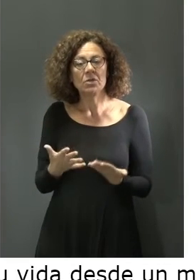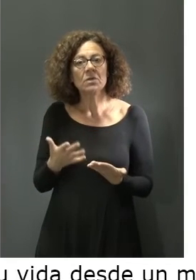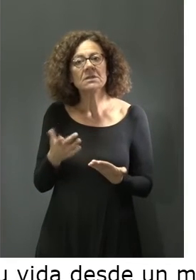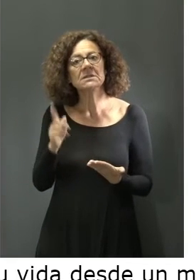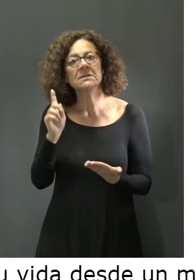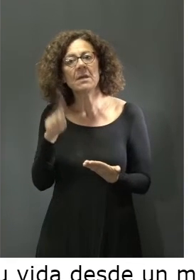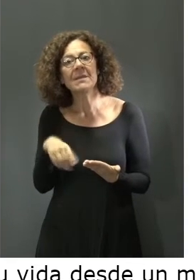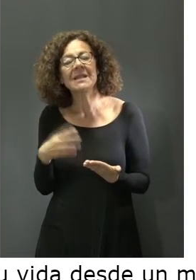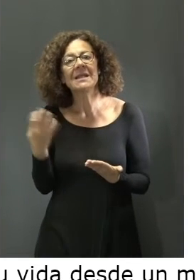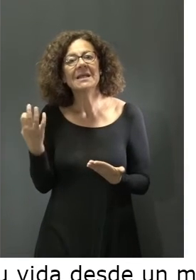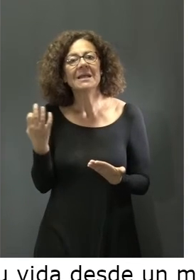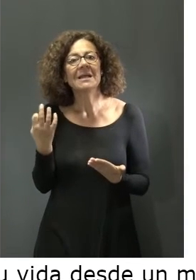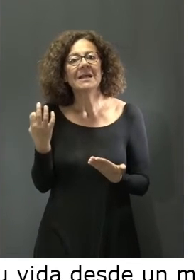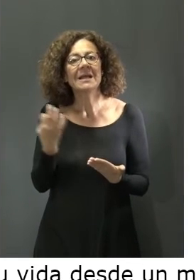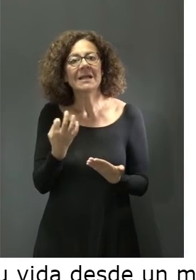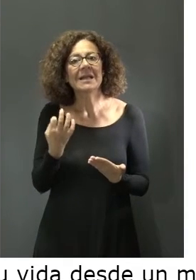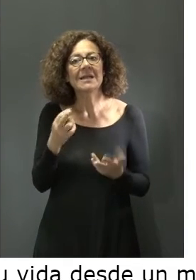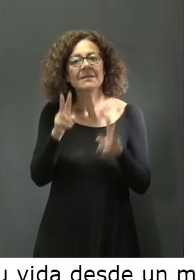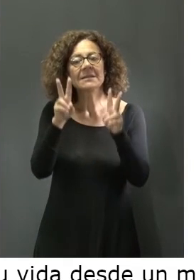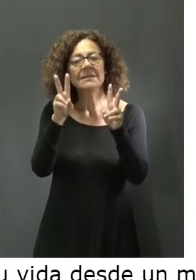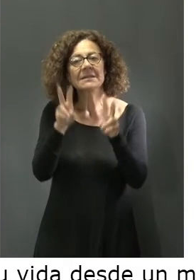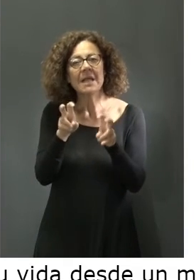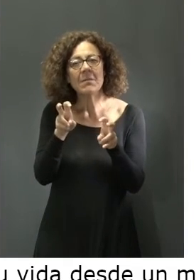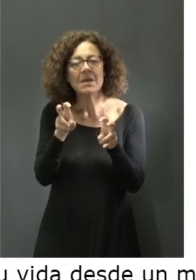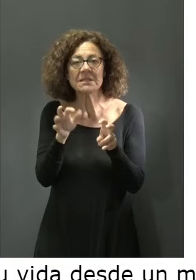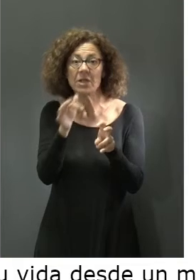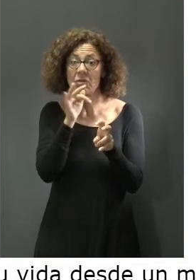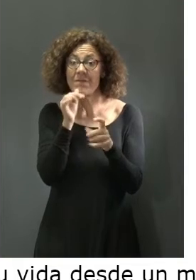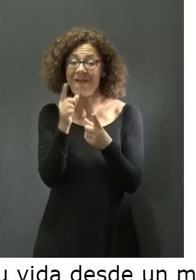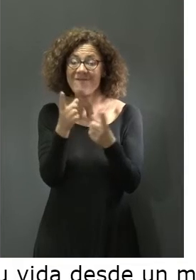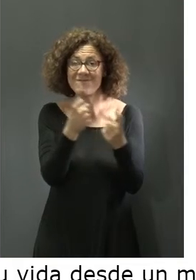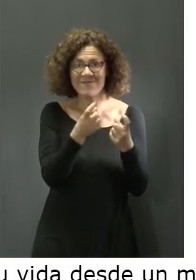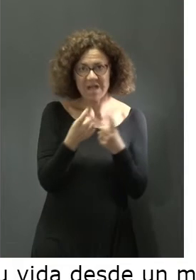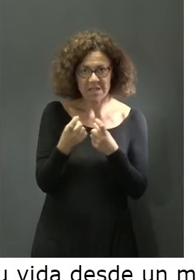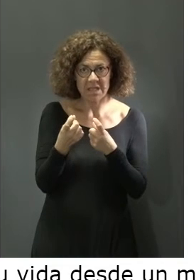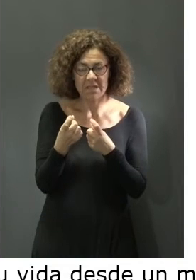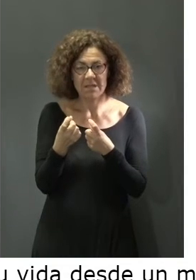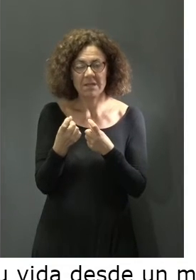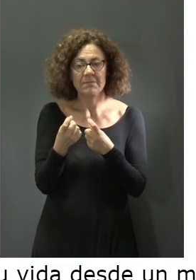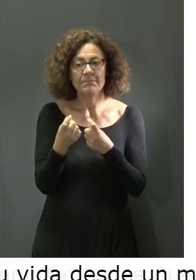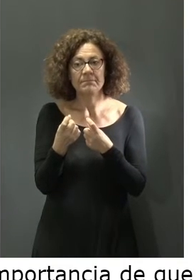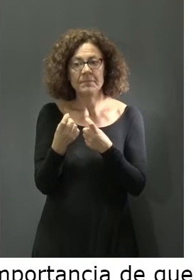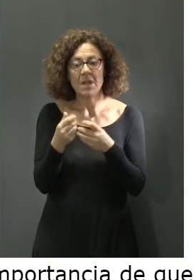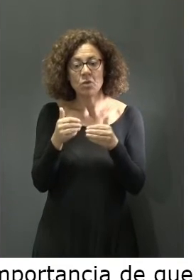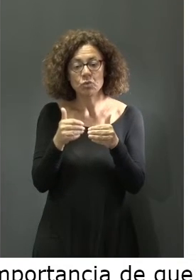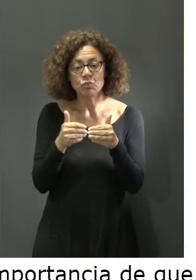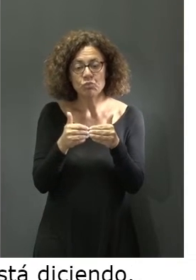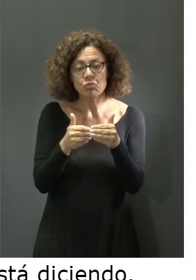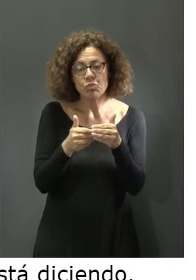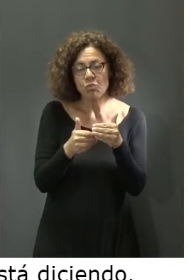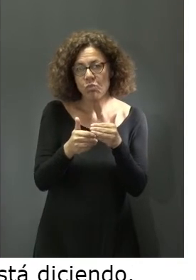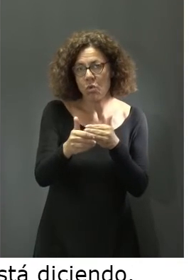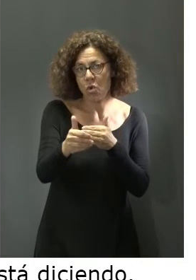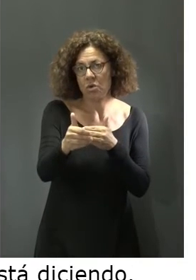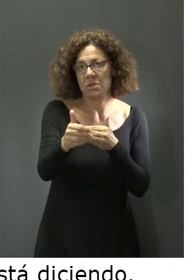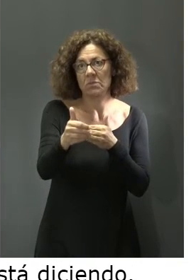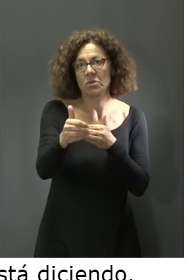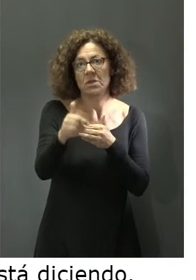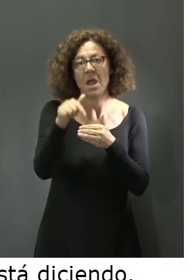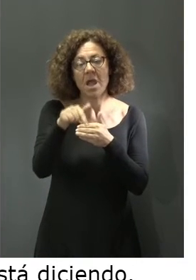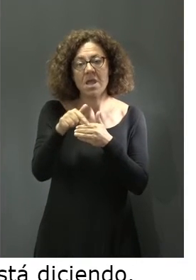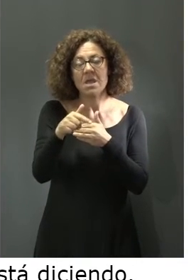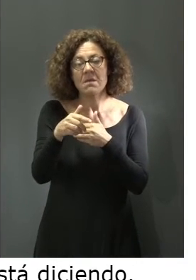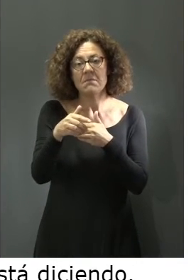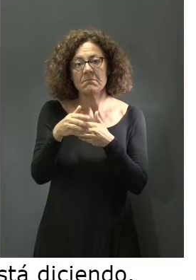poco, ¿cuáles son los temas a lo mejor pendientes que tú crees que en los próximos años van a tener un